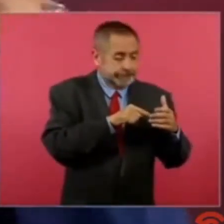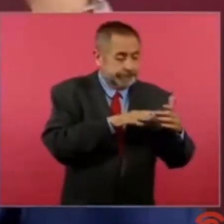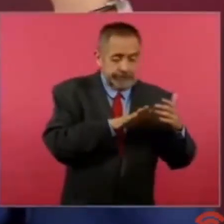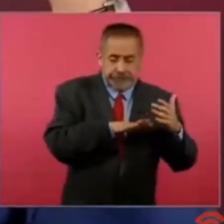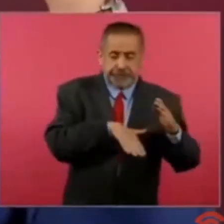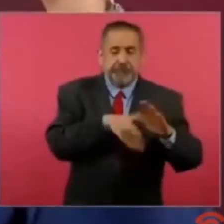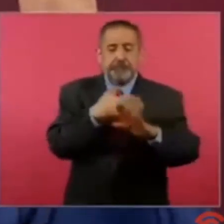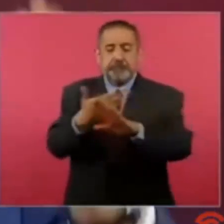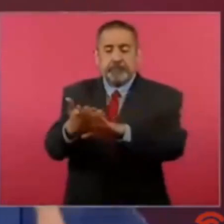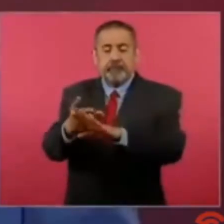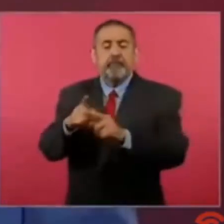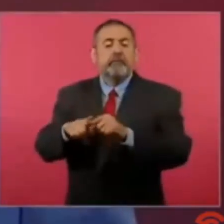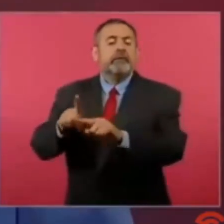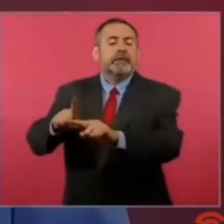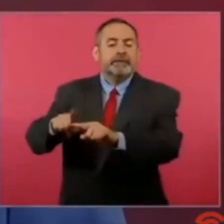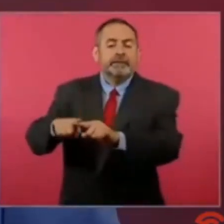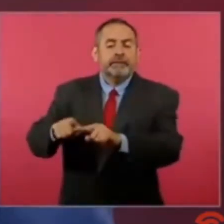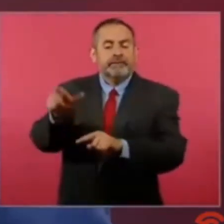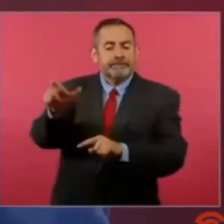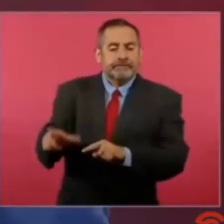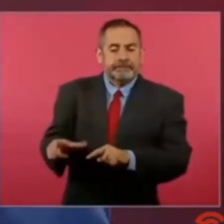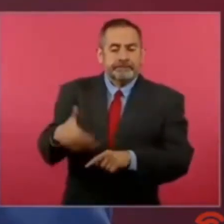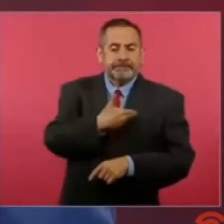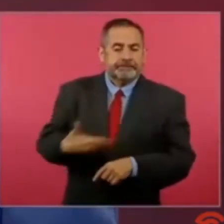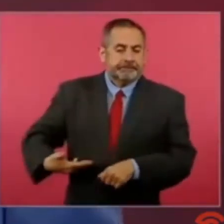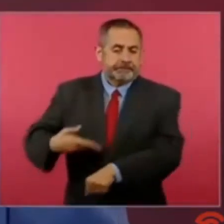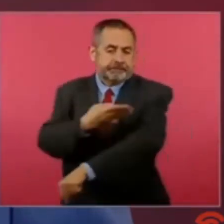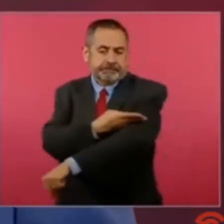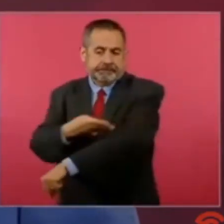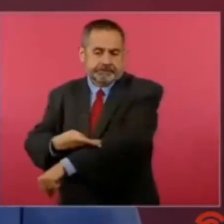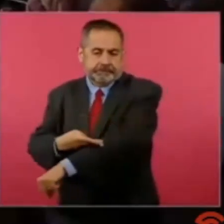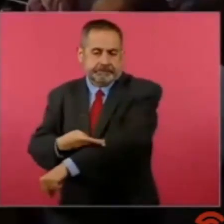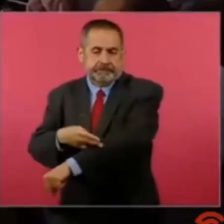se lanzó en contra del presidente Madero,